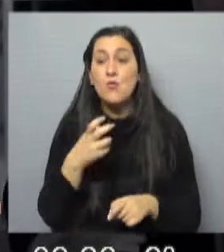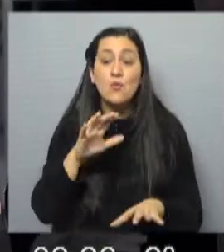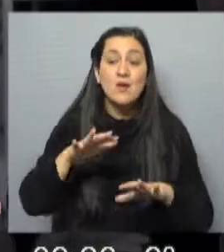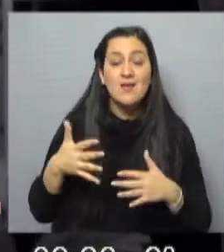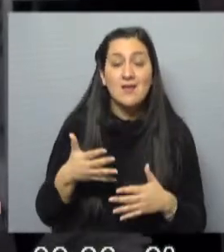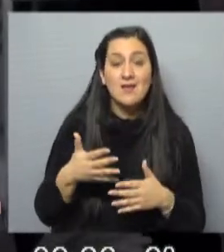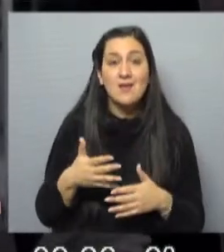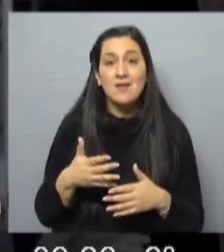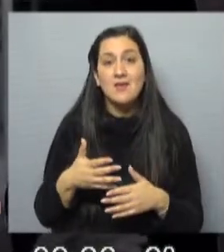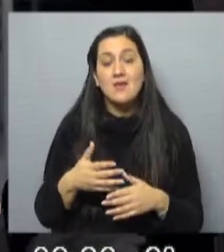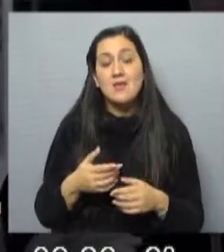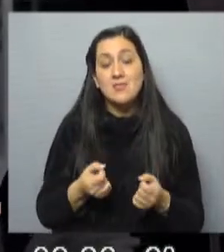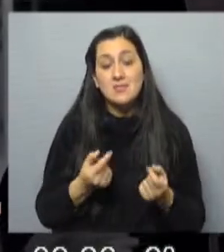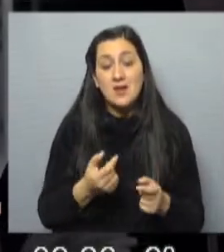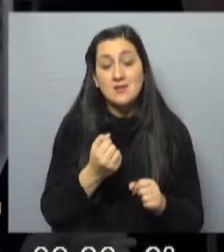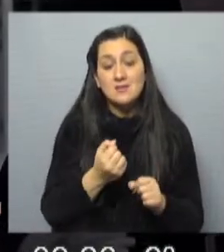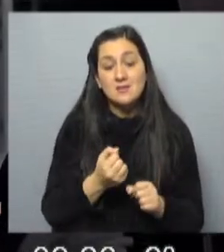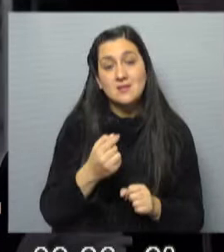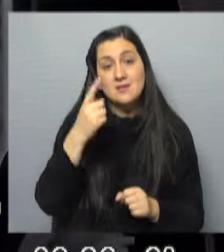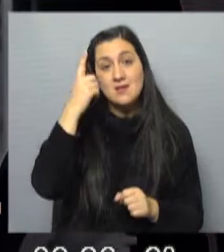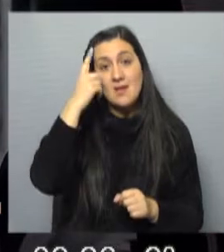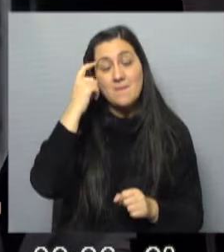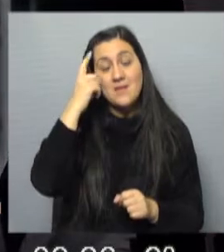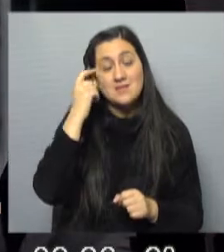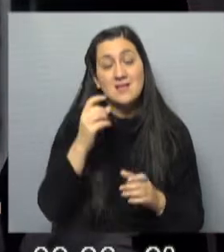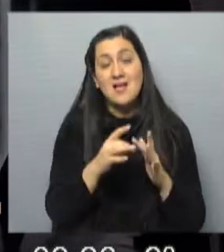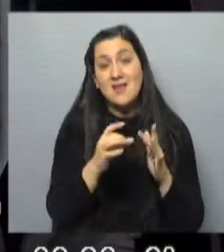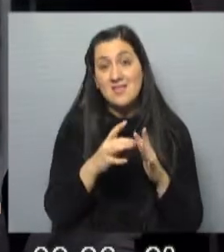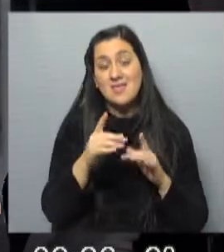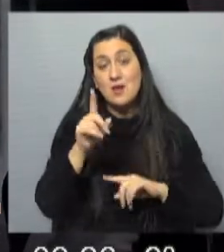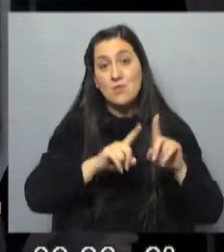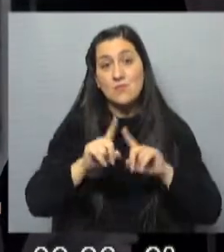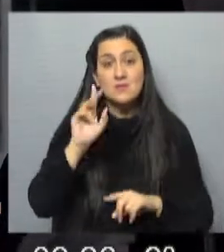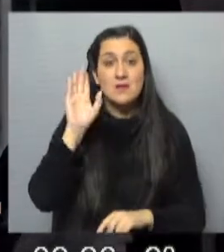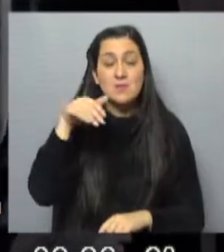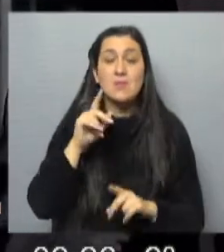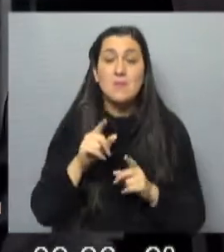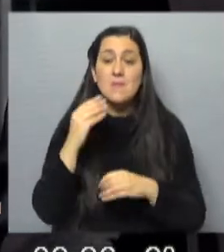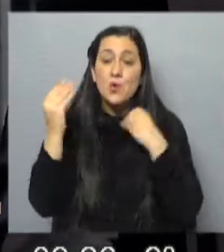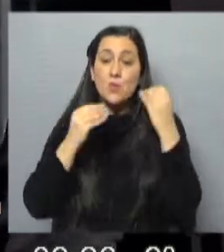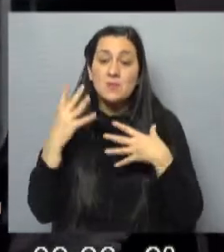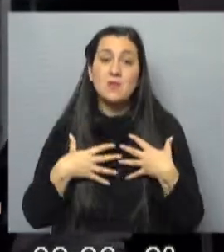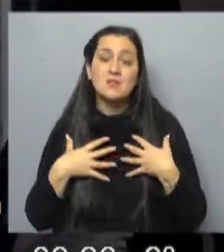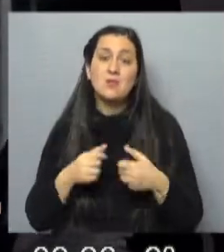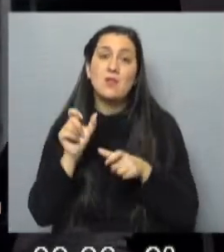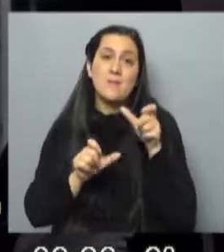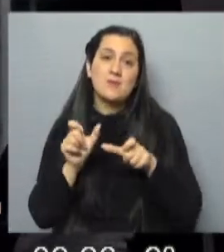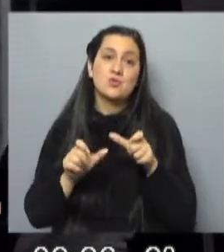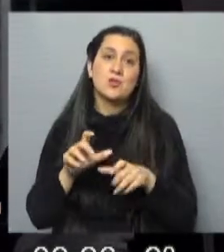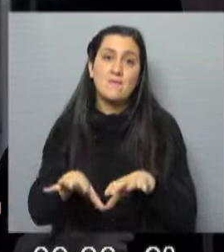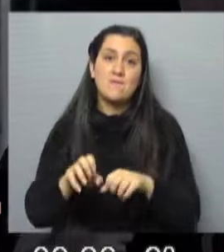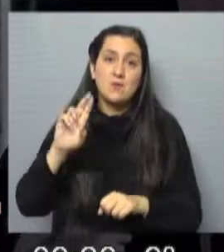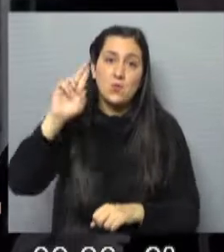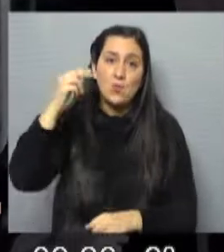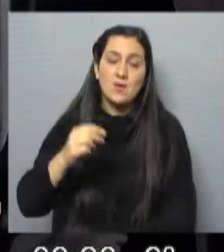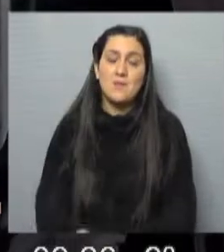de formar a nuestros trabajadores, formarlos de calidad en la Universidad de la República, preocuparse por la salud del país. Así